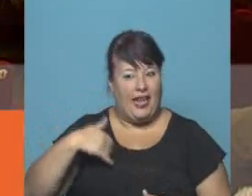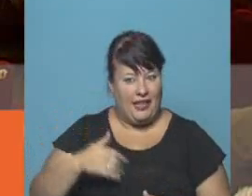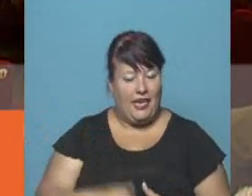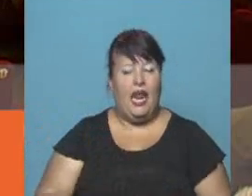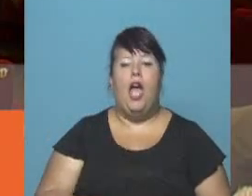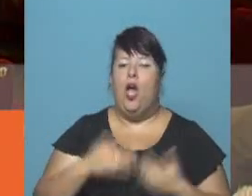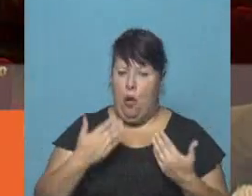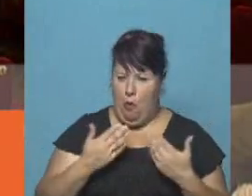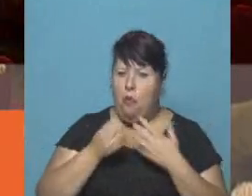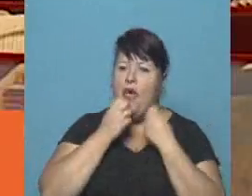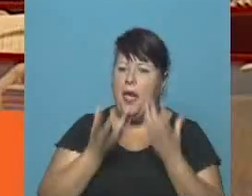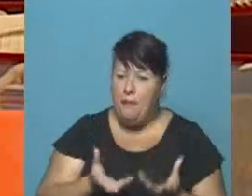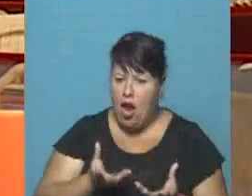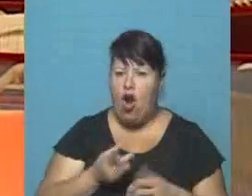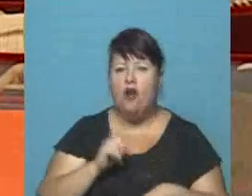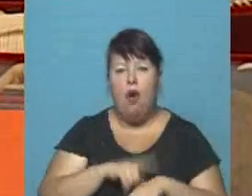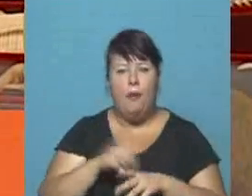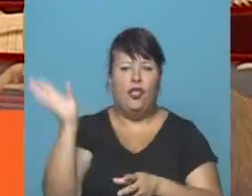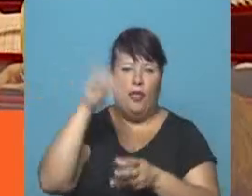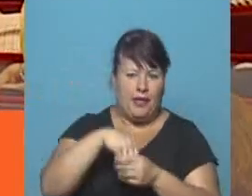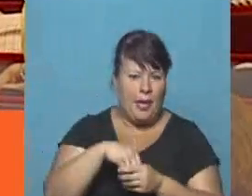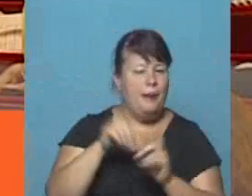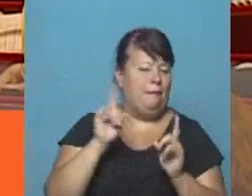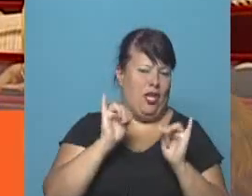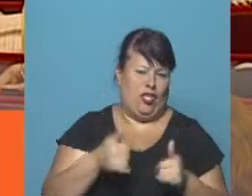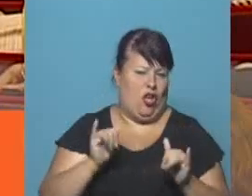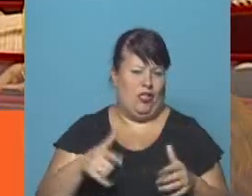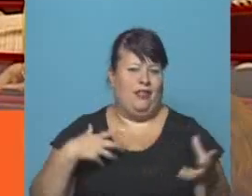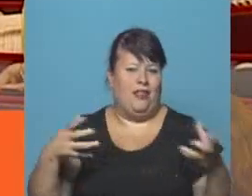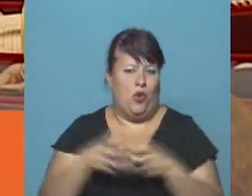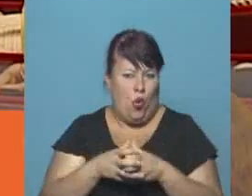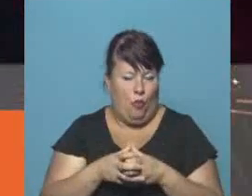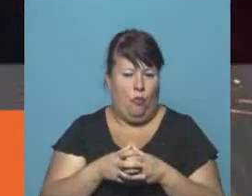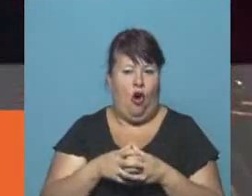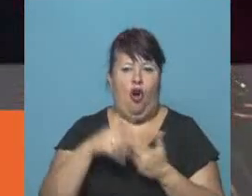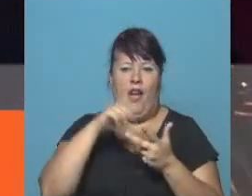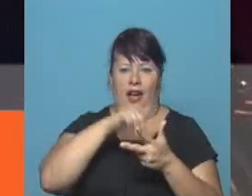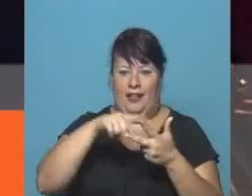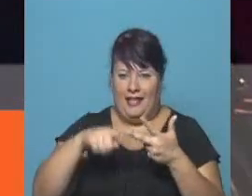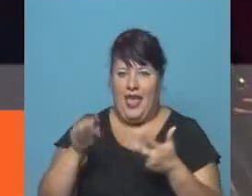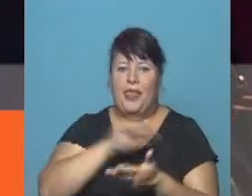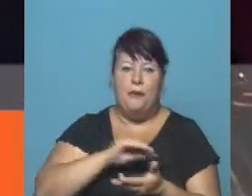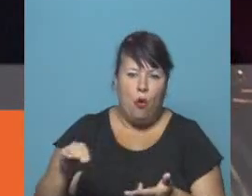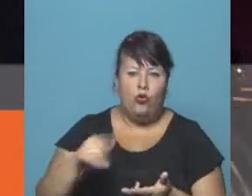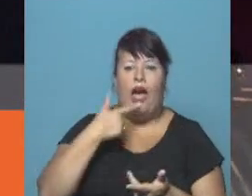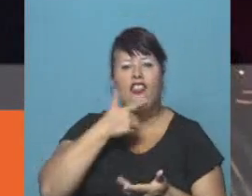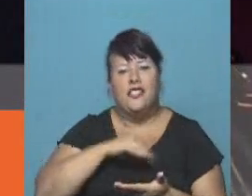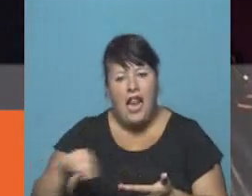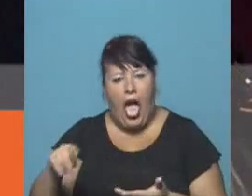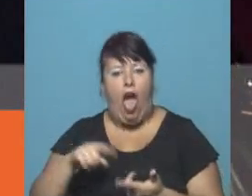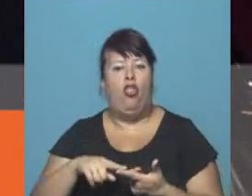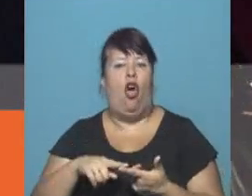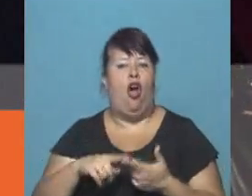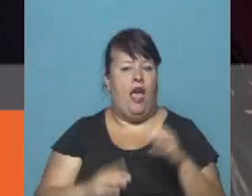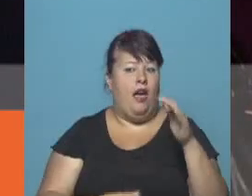se pueden mejorar las instancias de participación, pero no hay duda que nuestro interbloque de diputados y de senadores, que